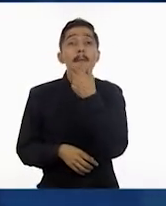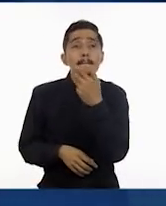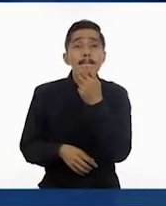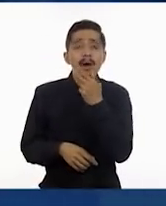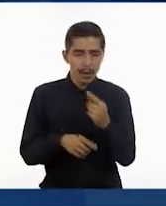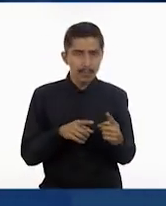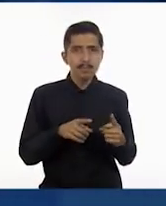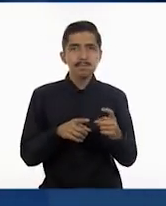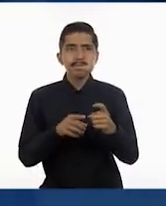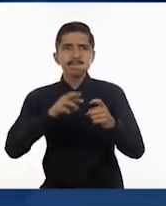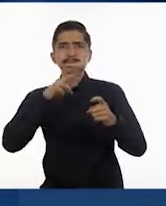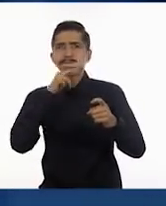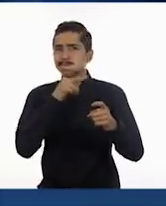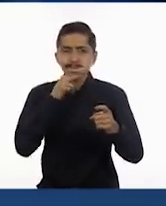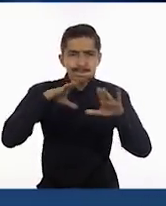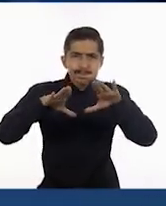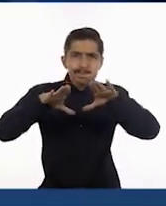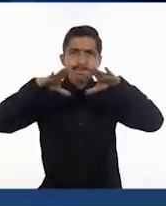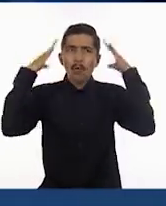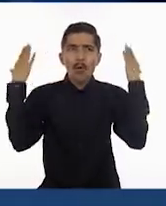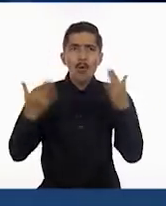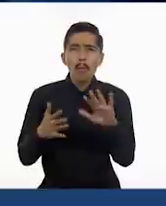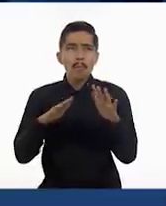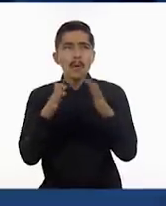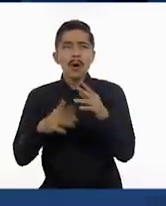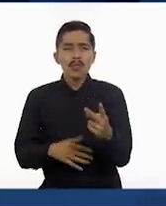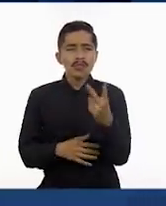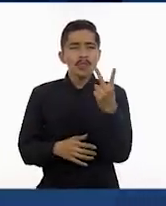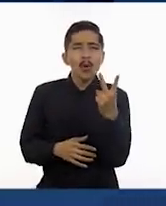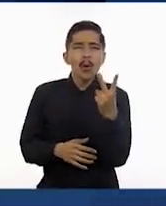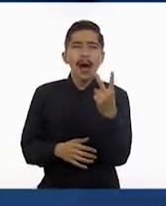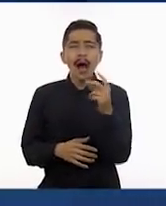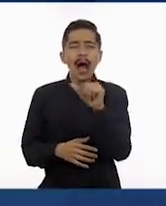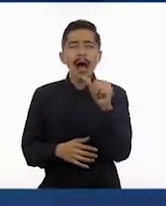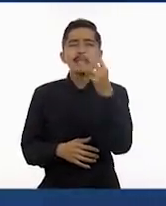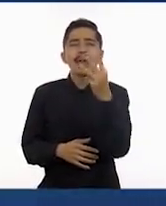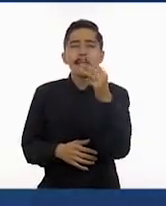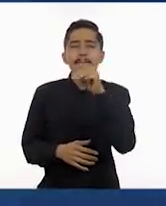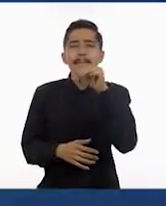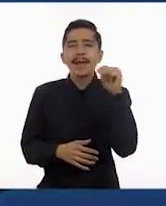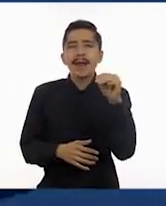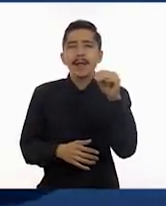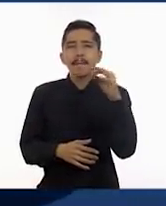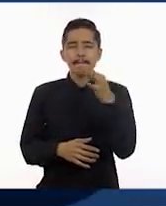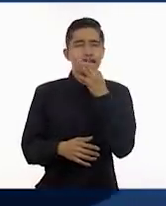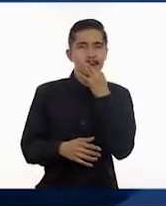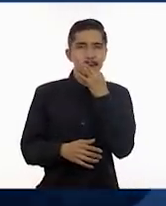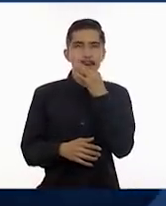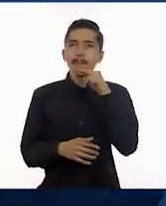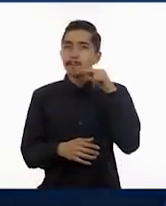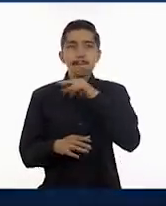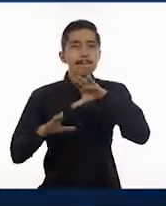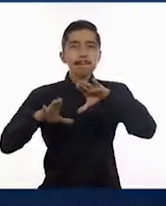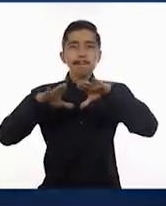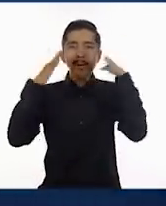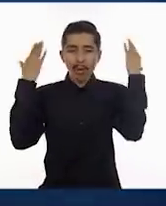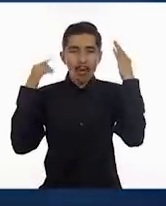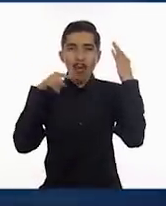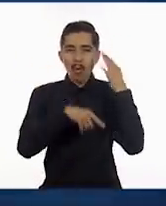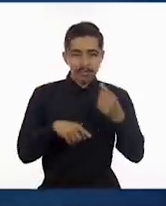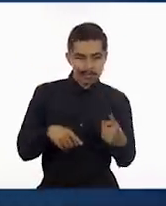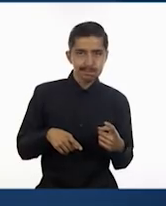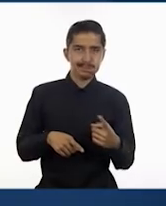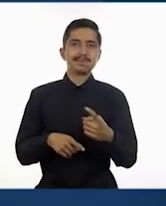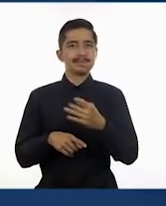desplazan contracorriente a una velocidad de 2 a 3 milímetros por minuto, un auténtico récord si se considera su dimensión.